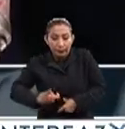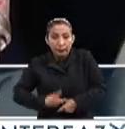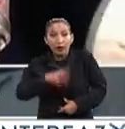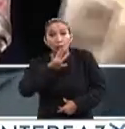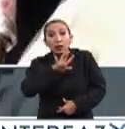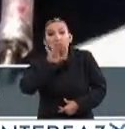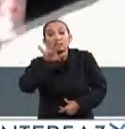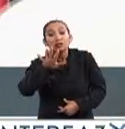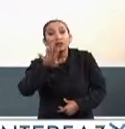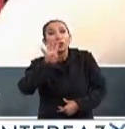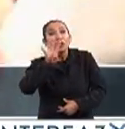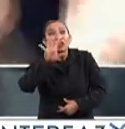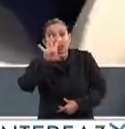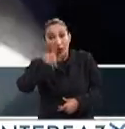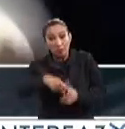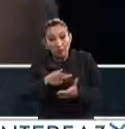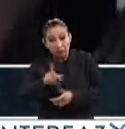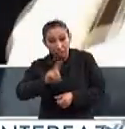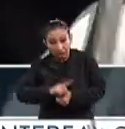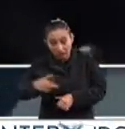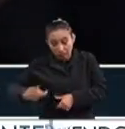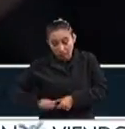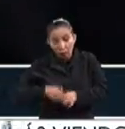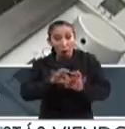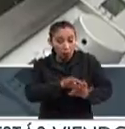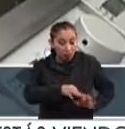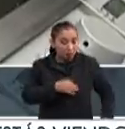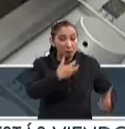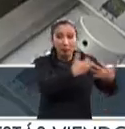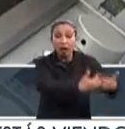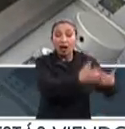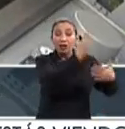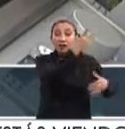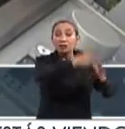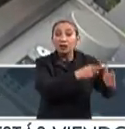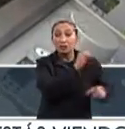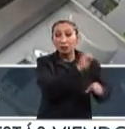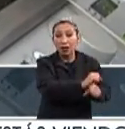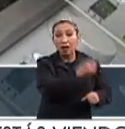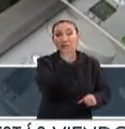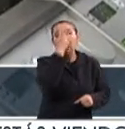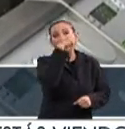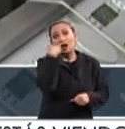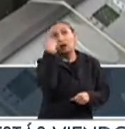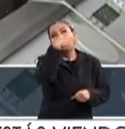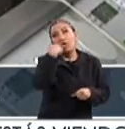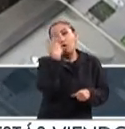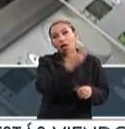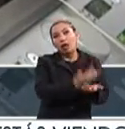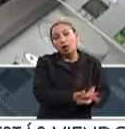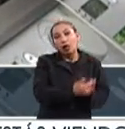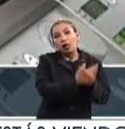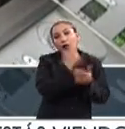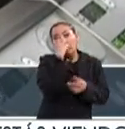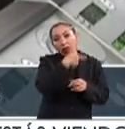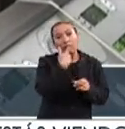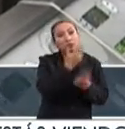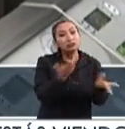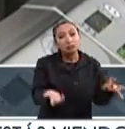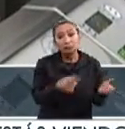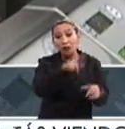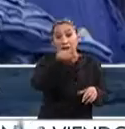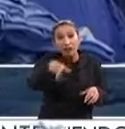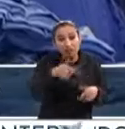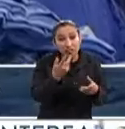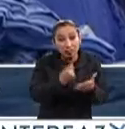4 o 5 veces al día, conectarse a una máquina 3 veces a la semana durante 3 horas aproximadamente, y obviamente después